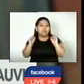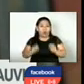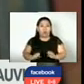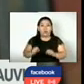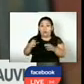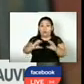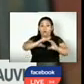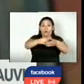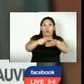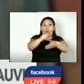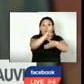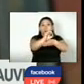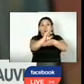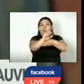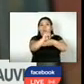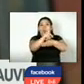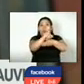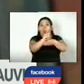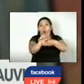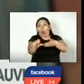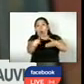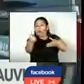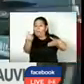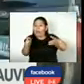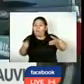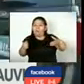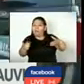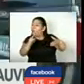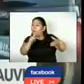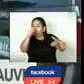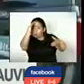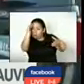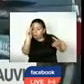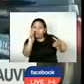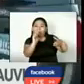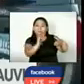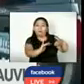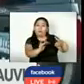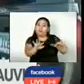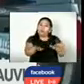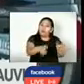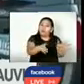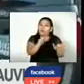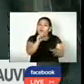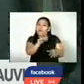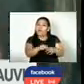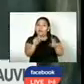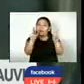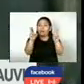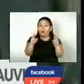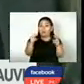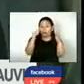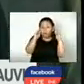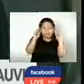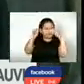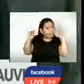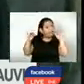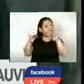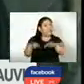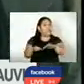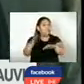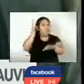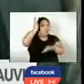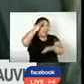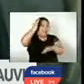la decisión del jurado pero eso muy muy rara vez y mucho menos en un caso como este donde los ojos del país están